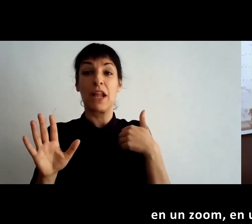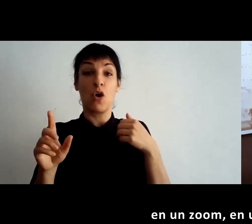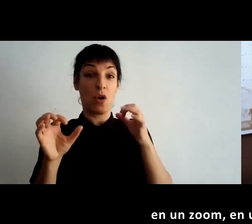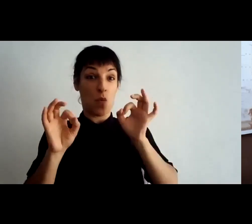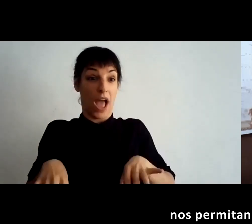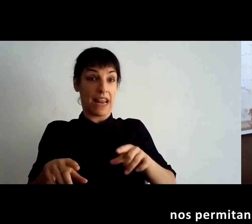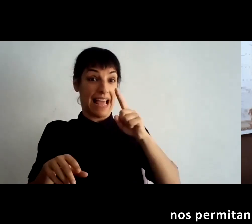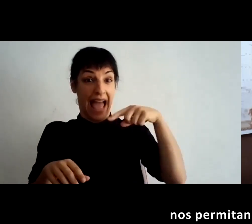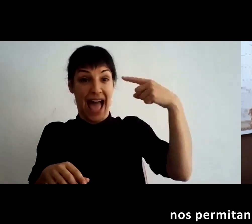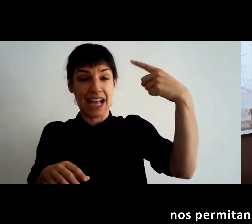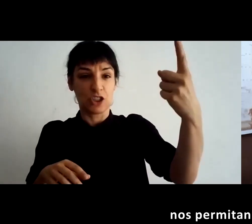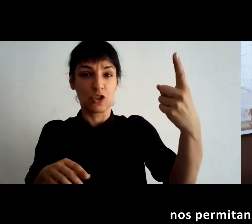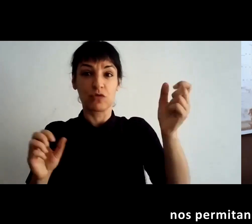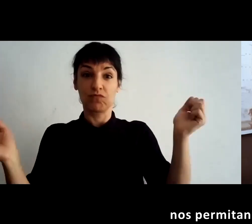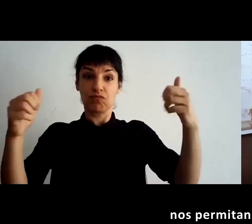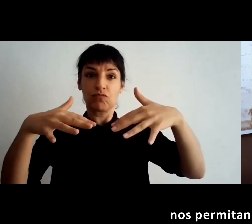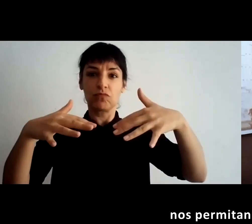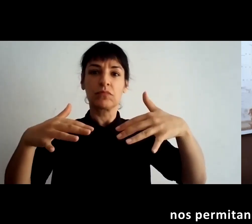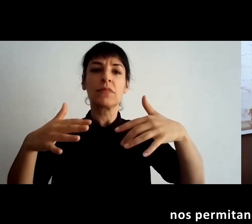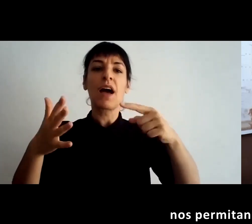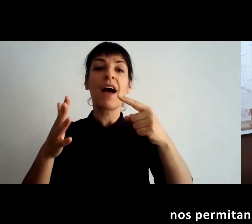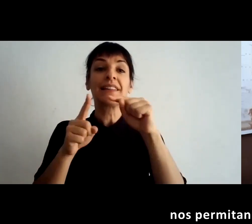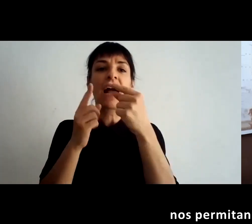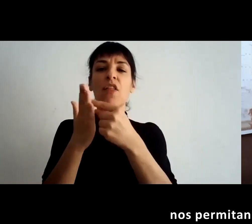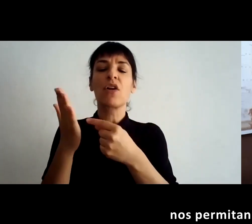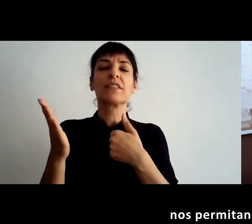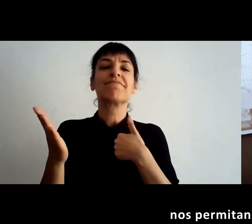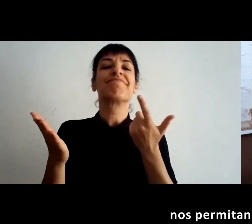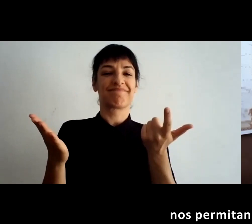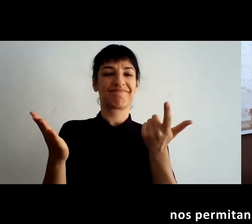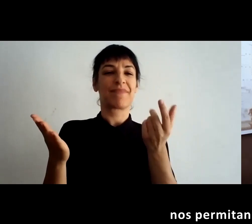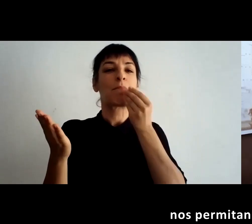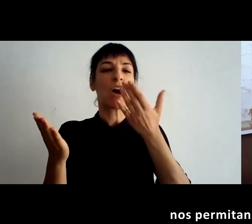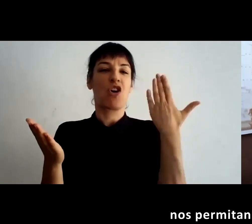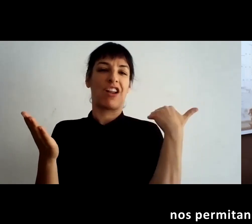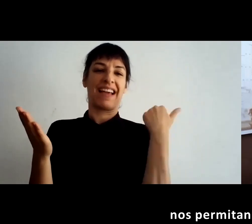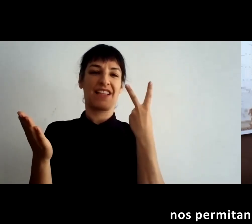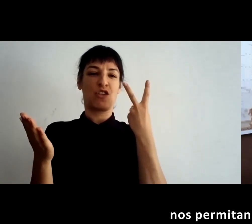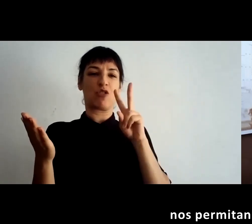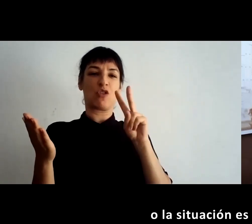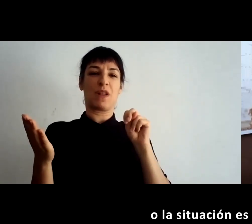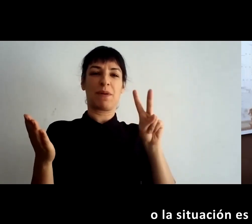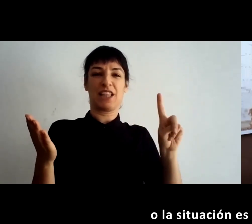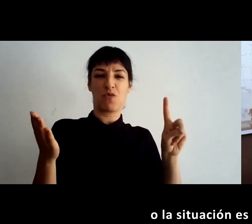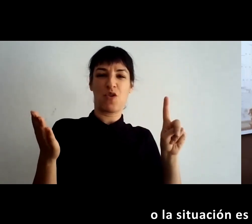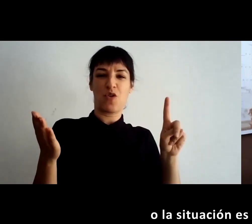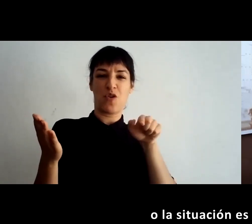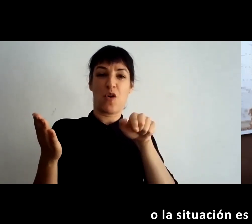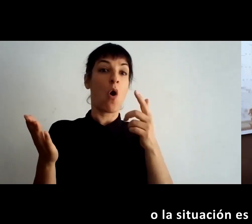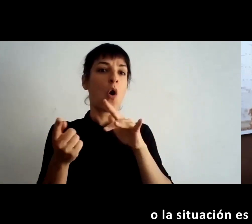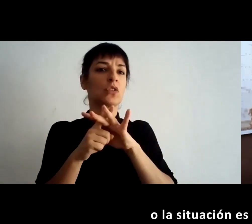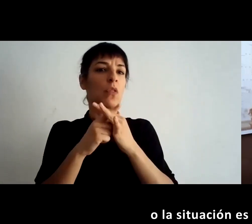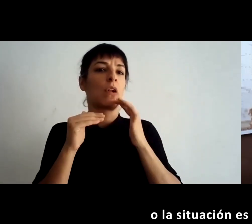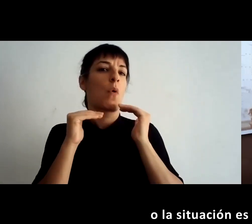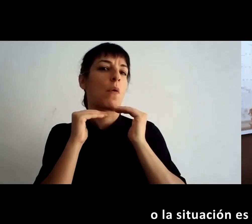nos permitan decir, estamos mejor que en 2021 o la situación está